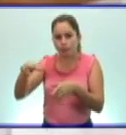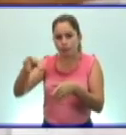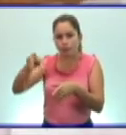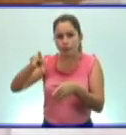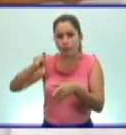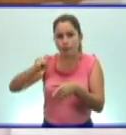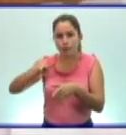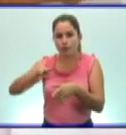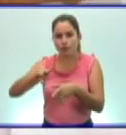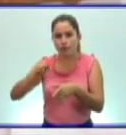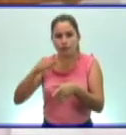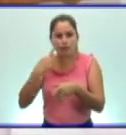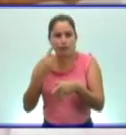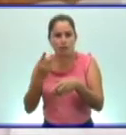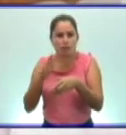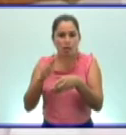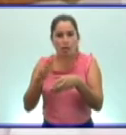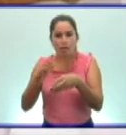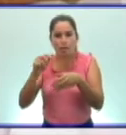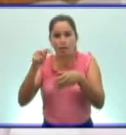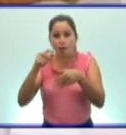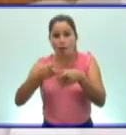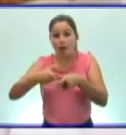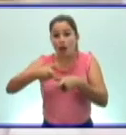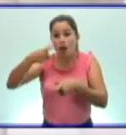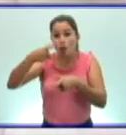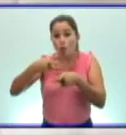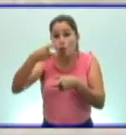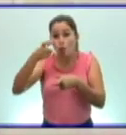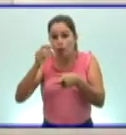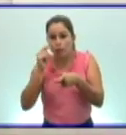hasta cerca de la base del cuello del matraz.